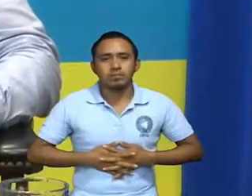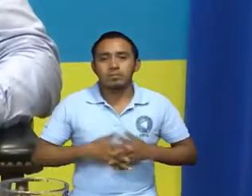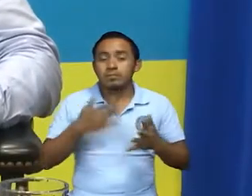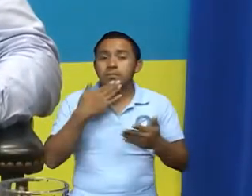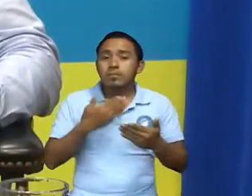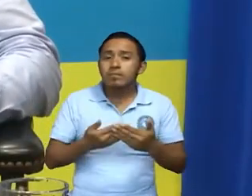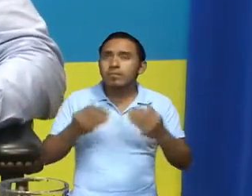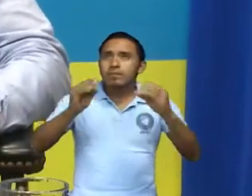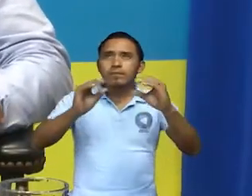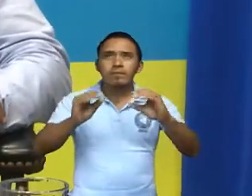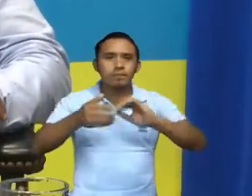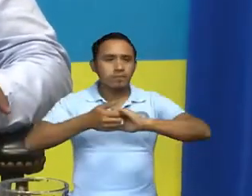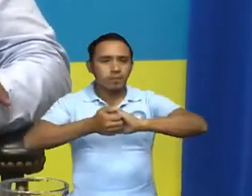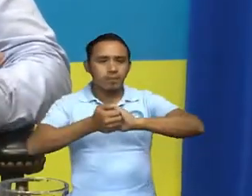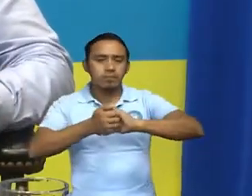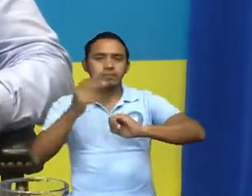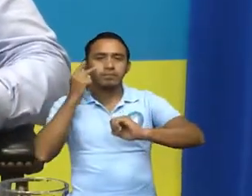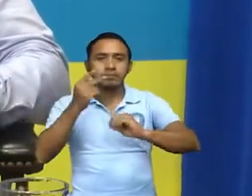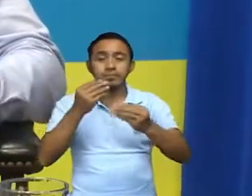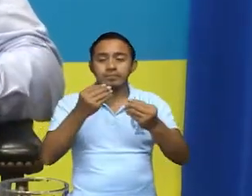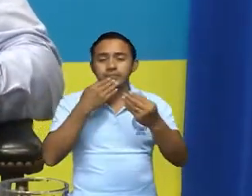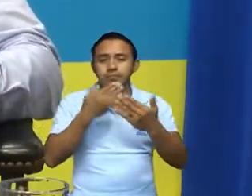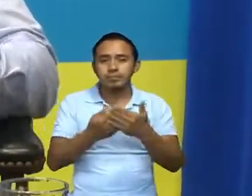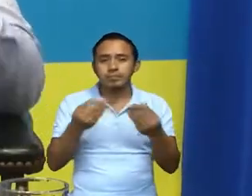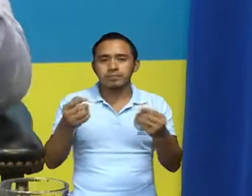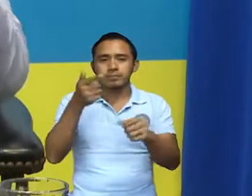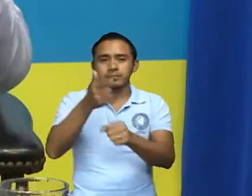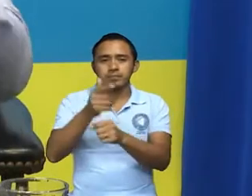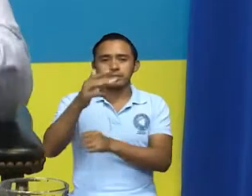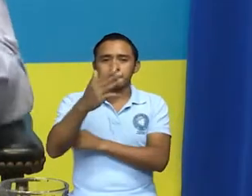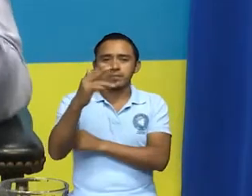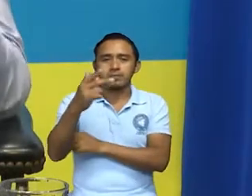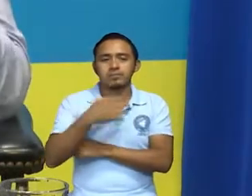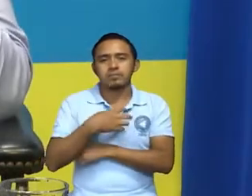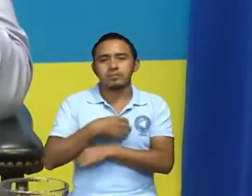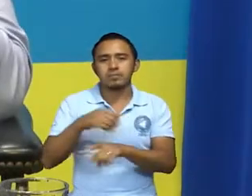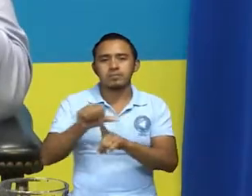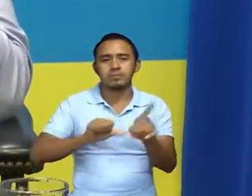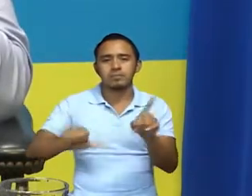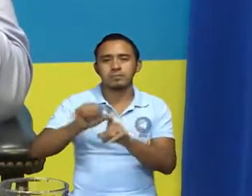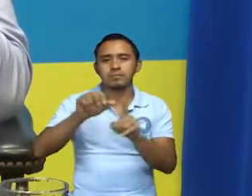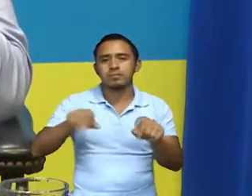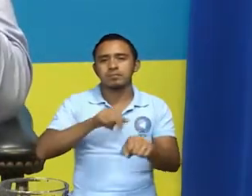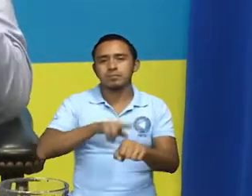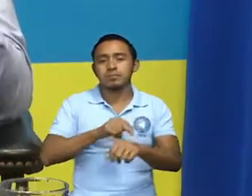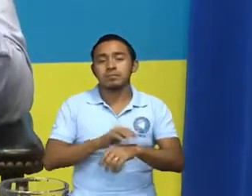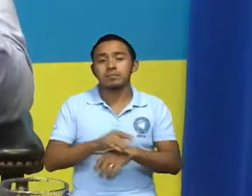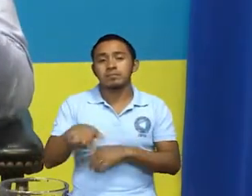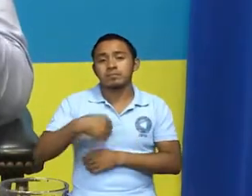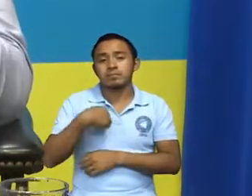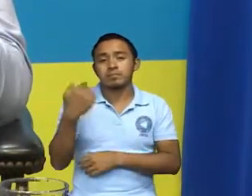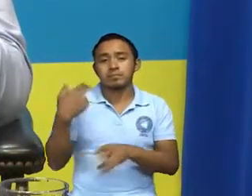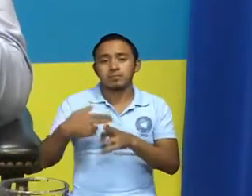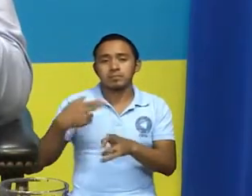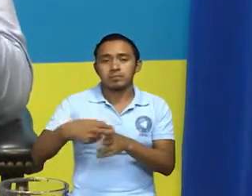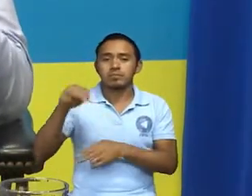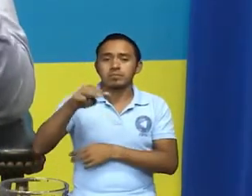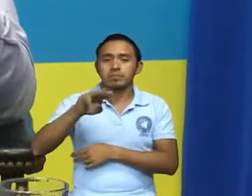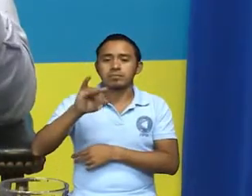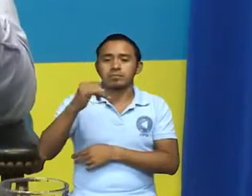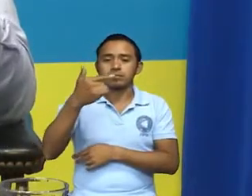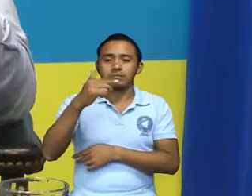Buenas tardes, amigos televidentes. Muchas gracias por su fiel sintonía. El canal 98, el canal parlamentario, el canal de la Asamblea Nacional. Les saluda Miguel Carranza Mena